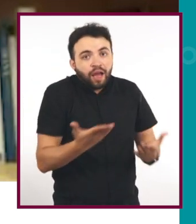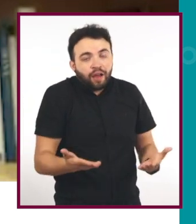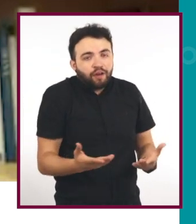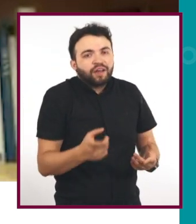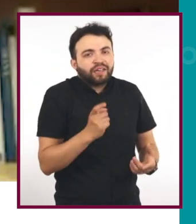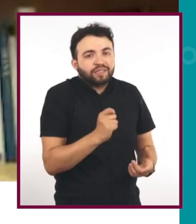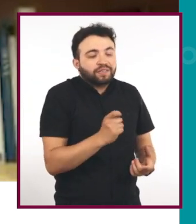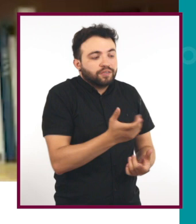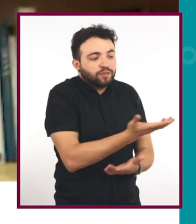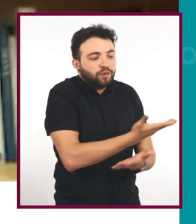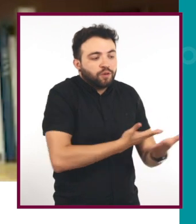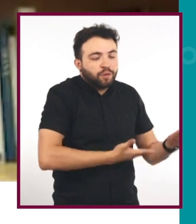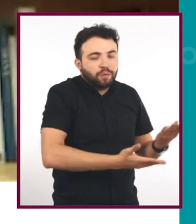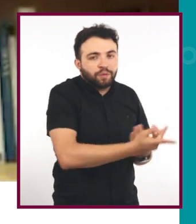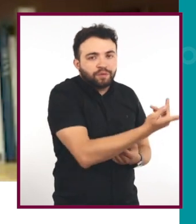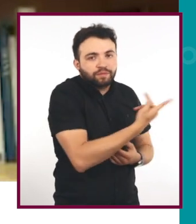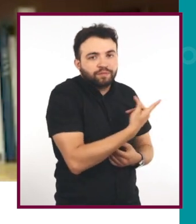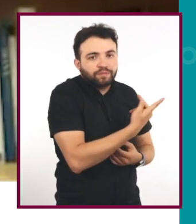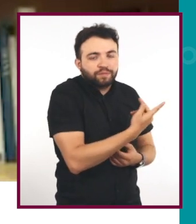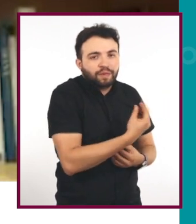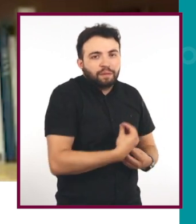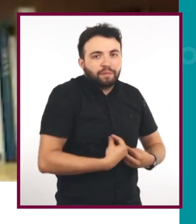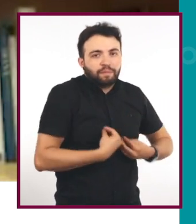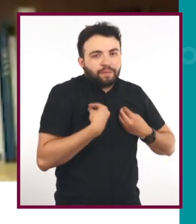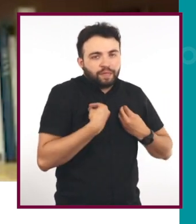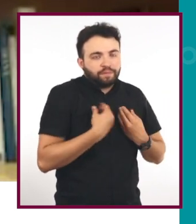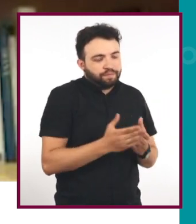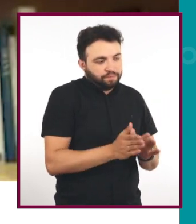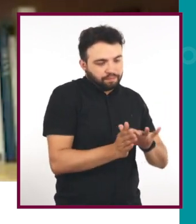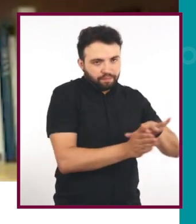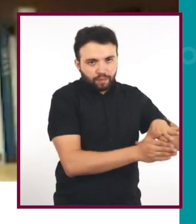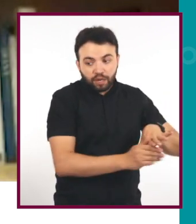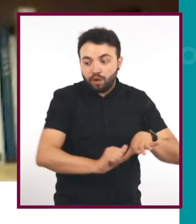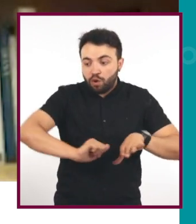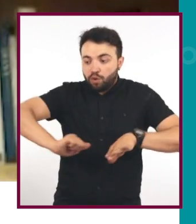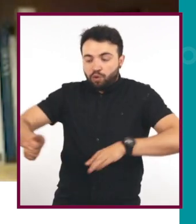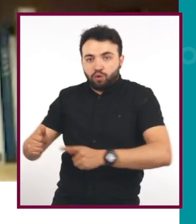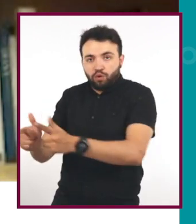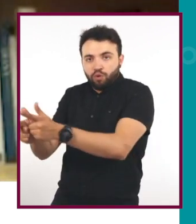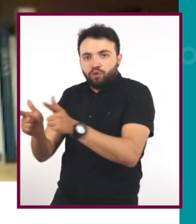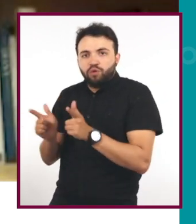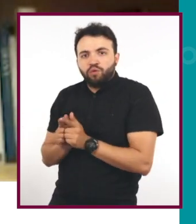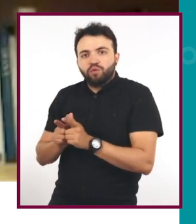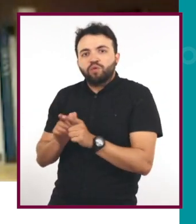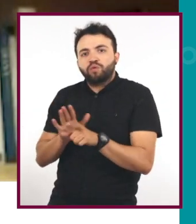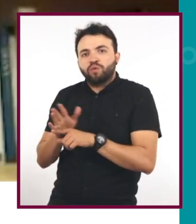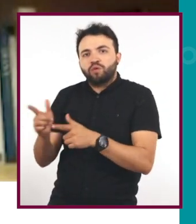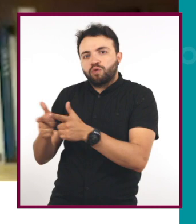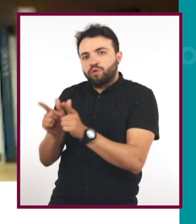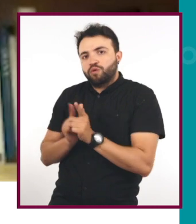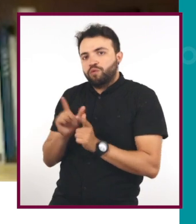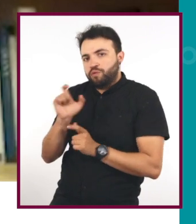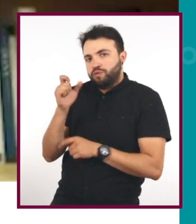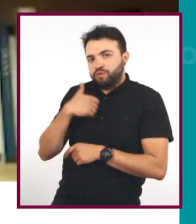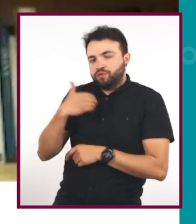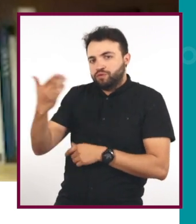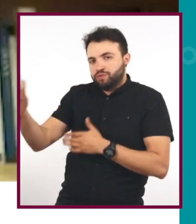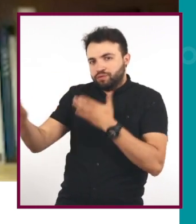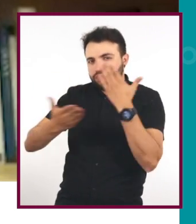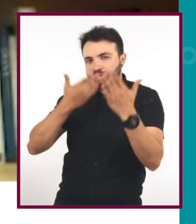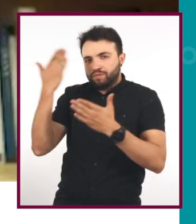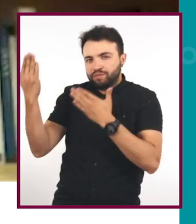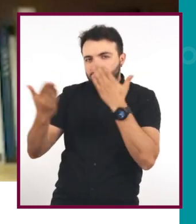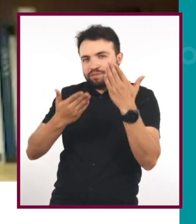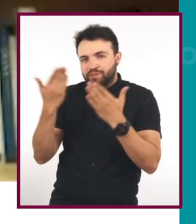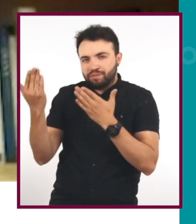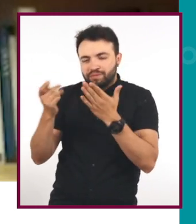ahora compartimos pues la vida, todo lo que sucede con nosotros. Tengo otro grupo que es